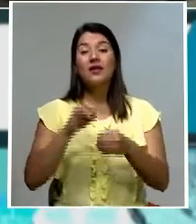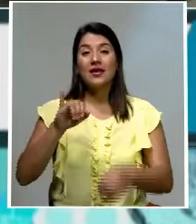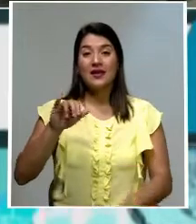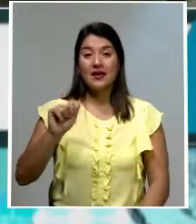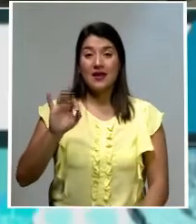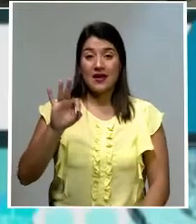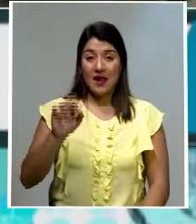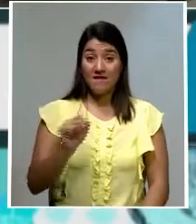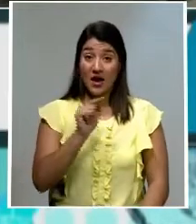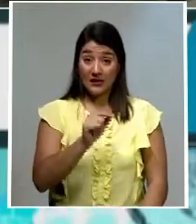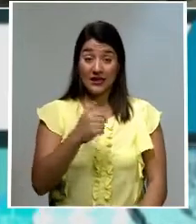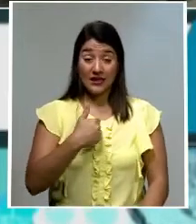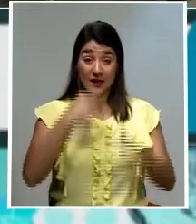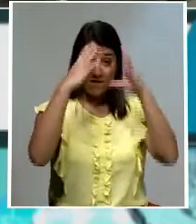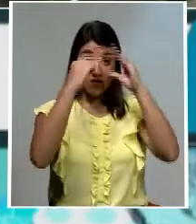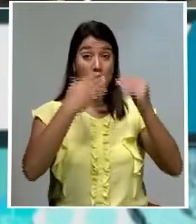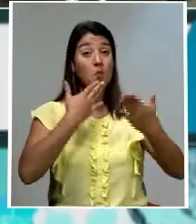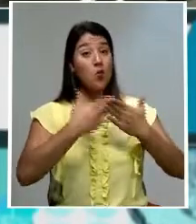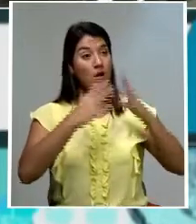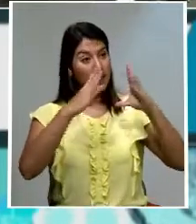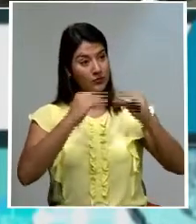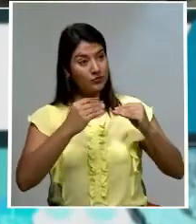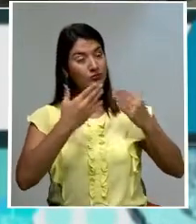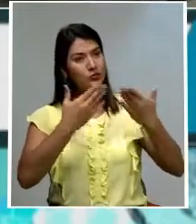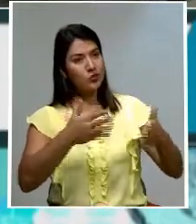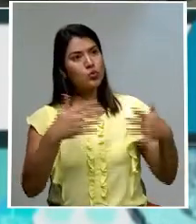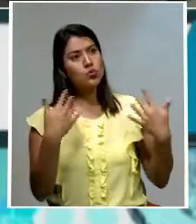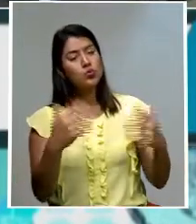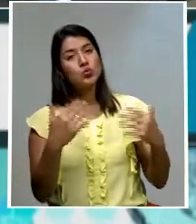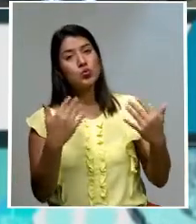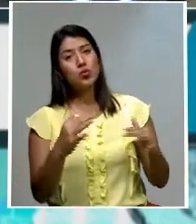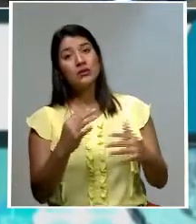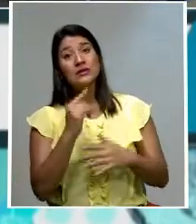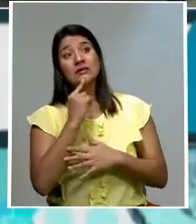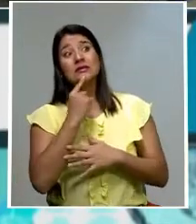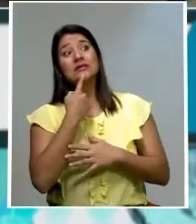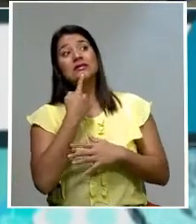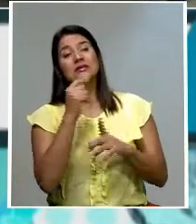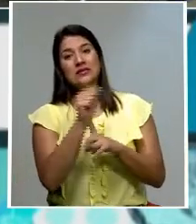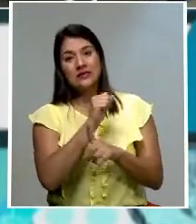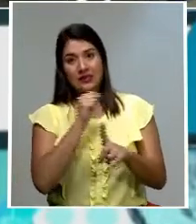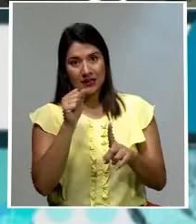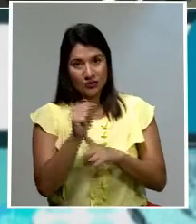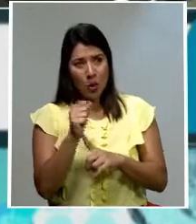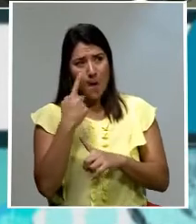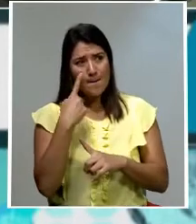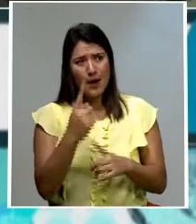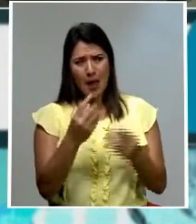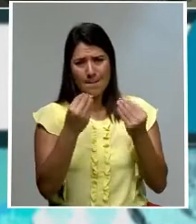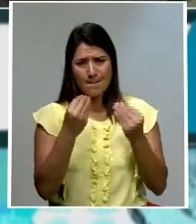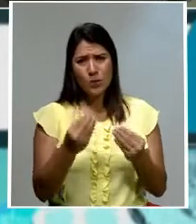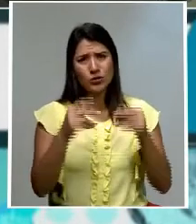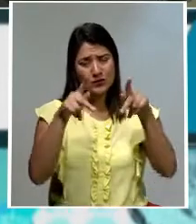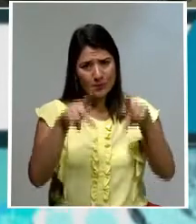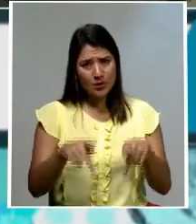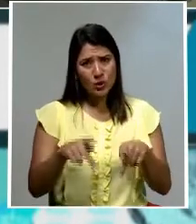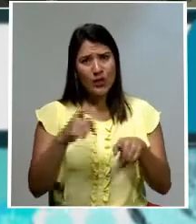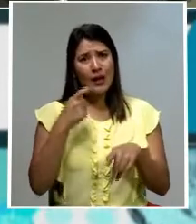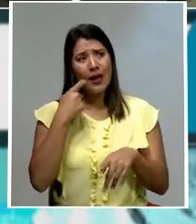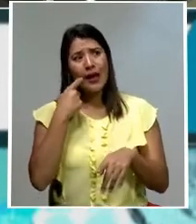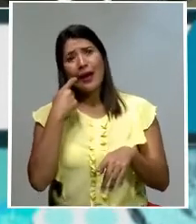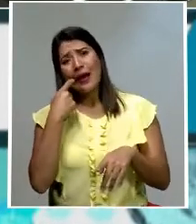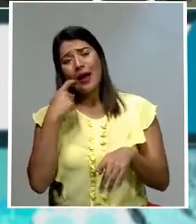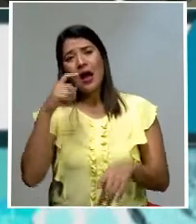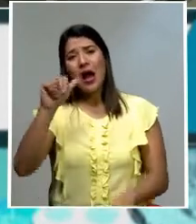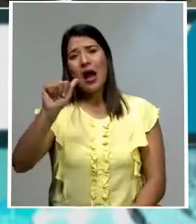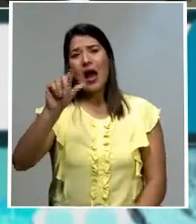amplía la información. Buenas noches, Ana Marta. Gravísima la situación para miles de adictos que quedan sin